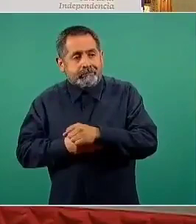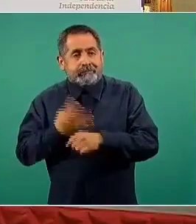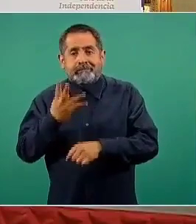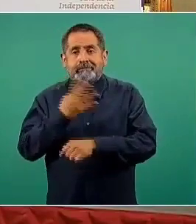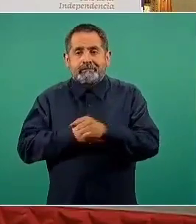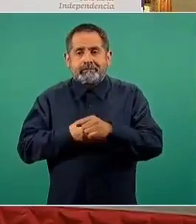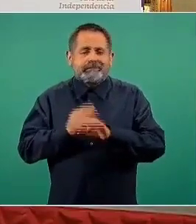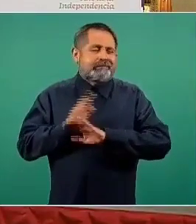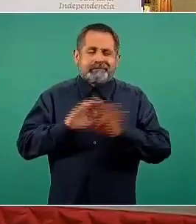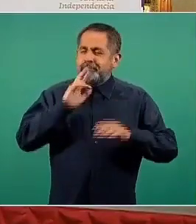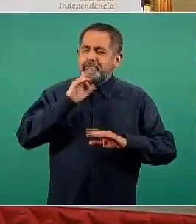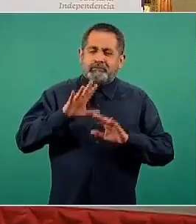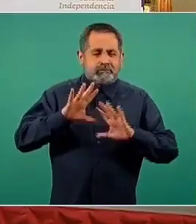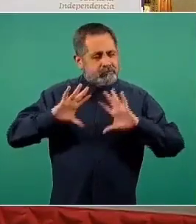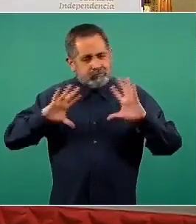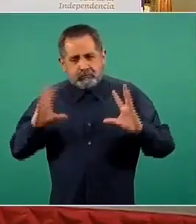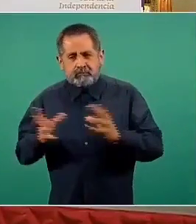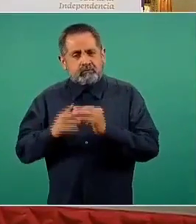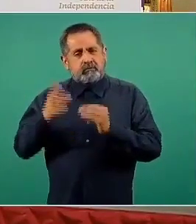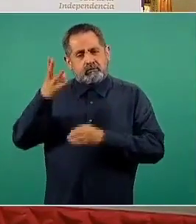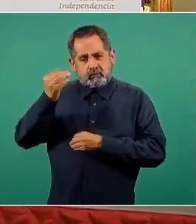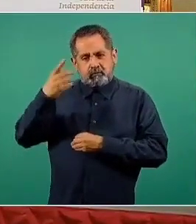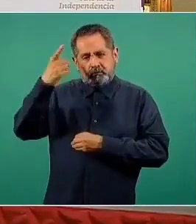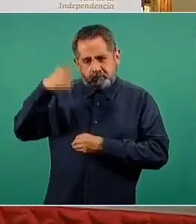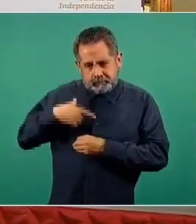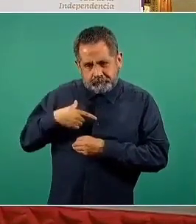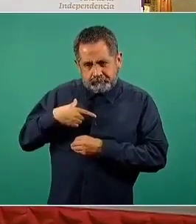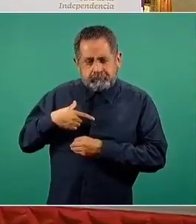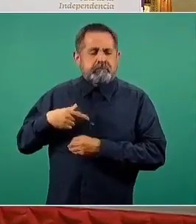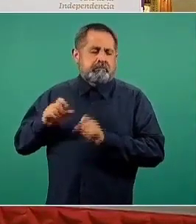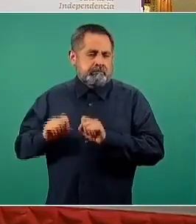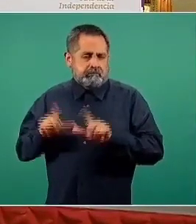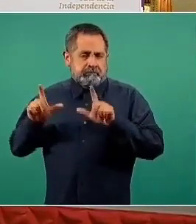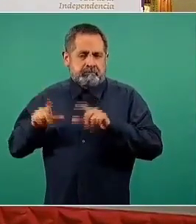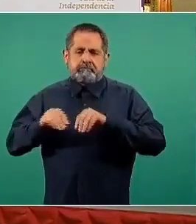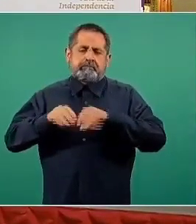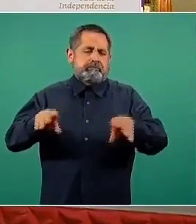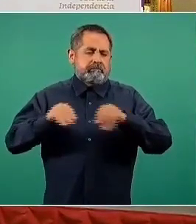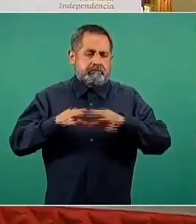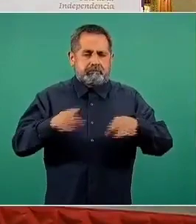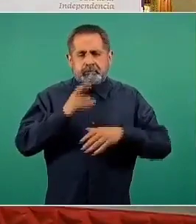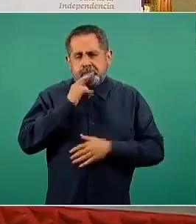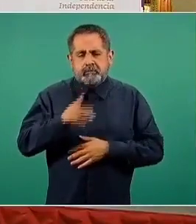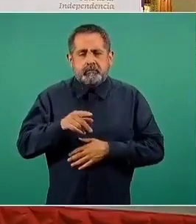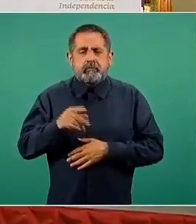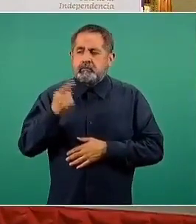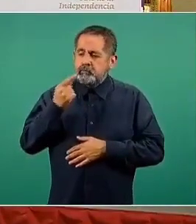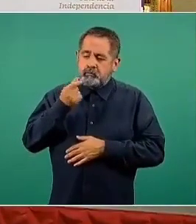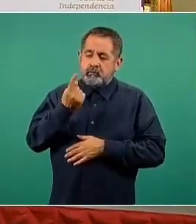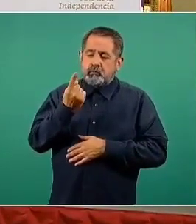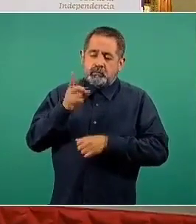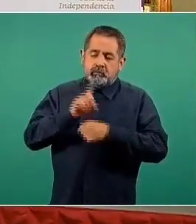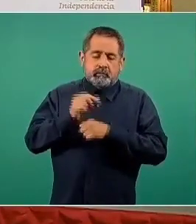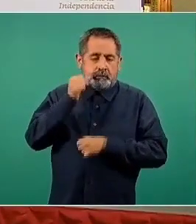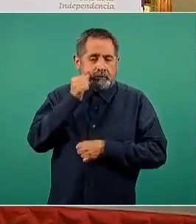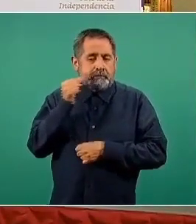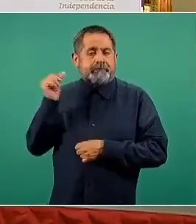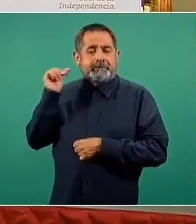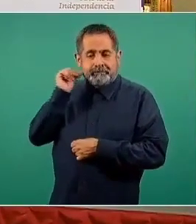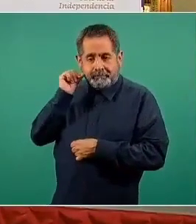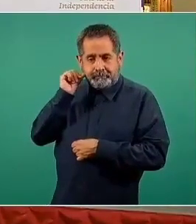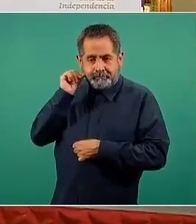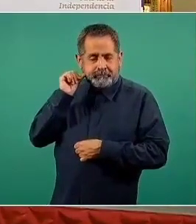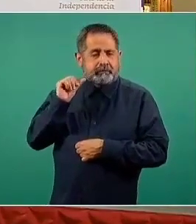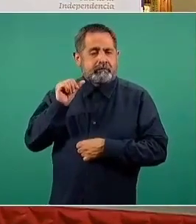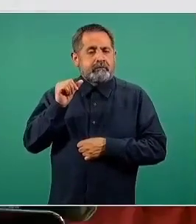lo que se logra en todo el día, excepto que revisen, desde luego, la información de la gráfica. Entonces, esta es la información